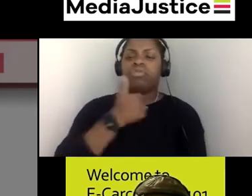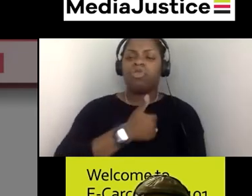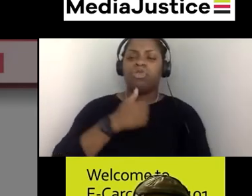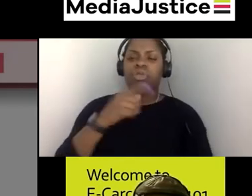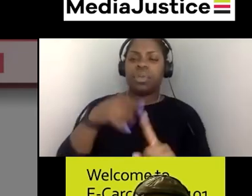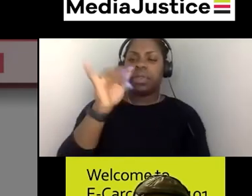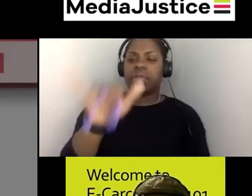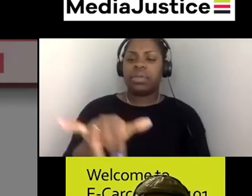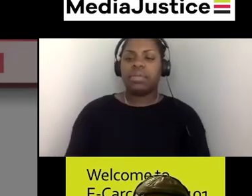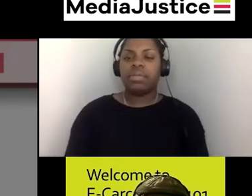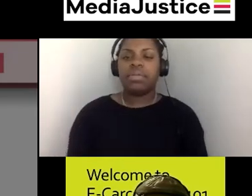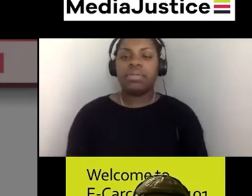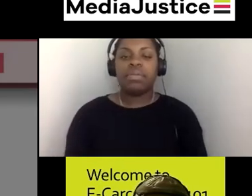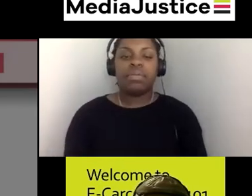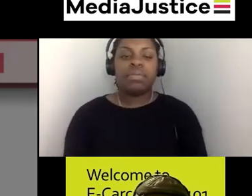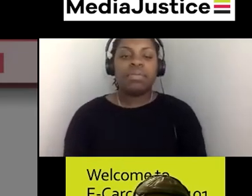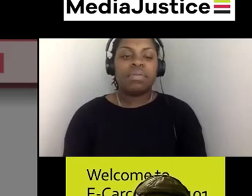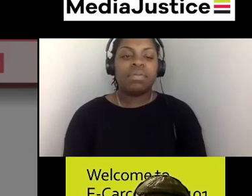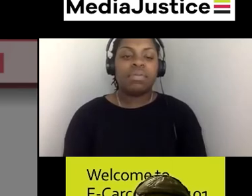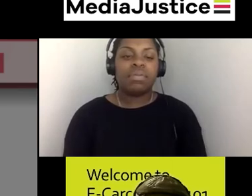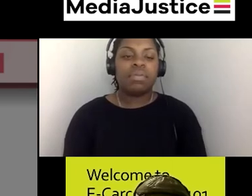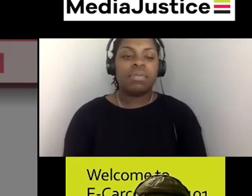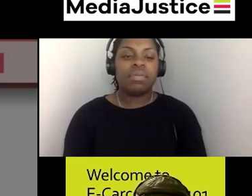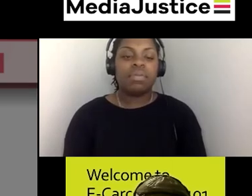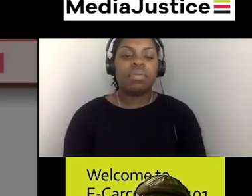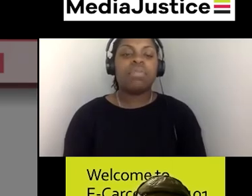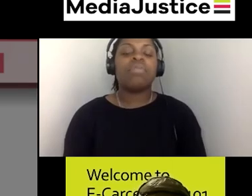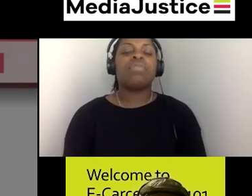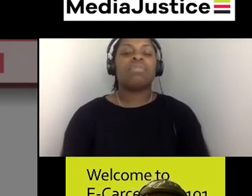Lo siento por eso. Aquí estamos.